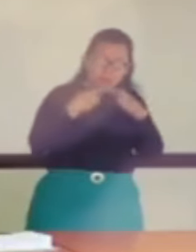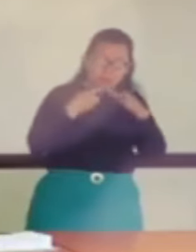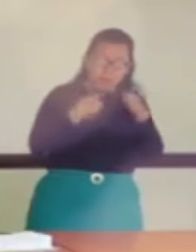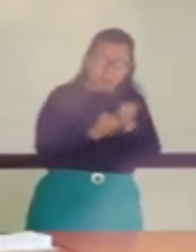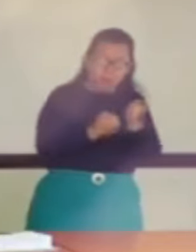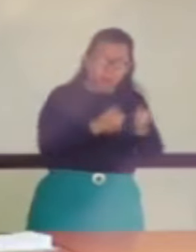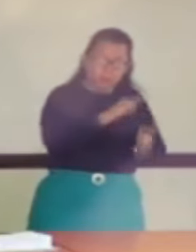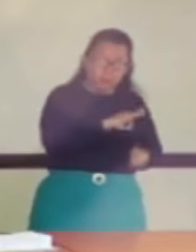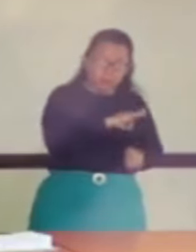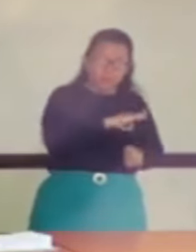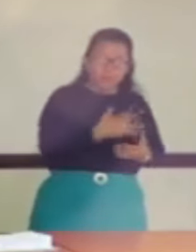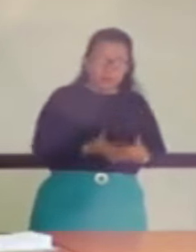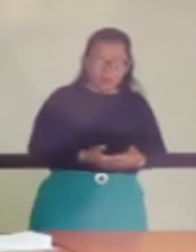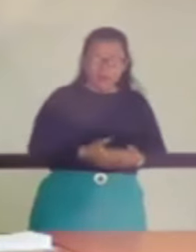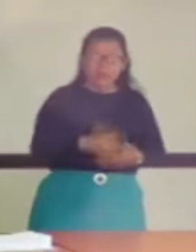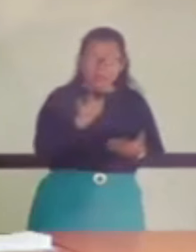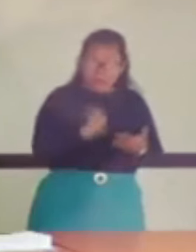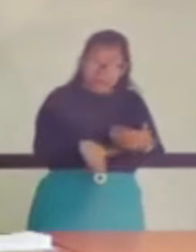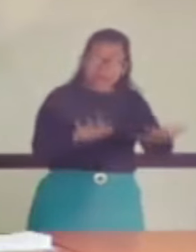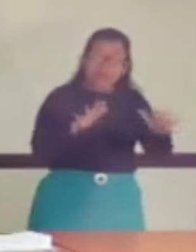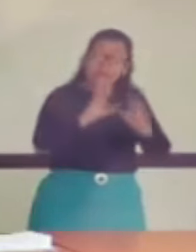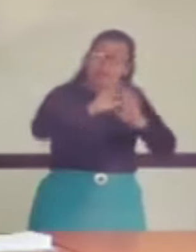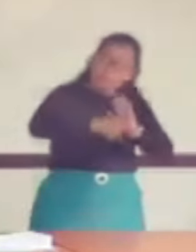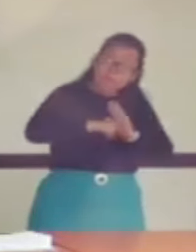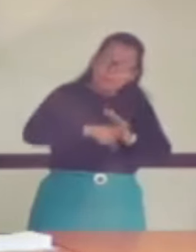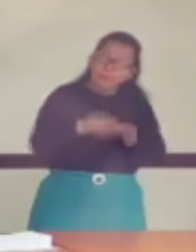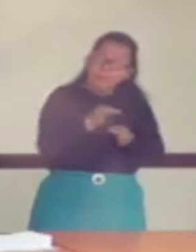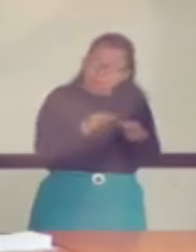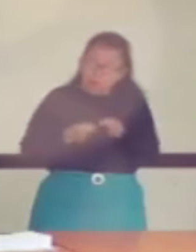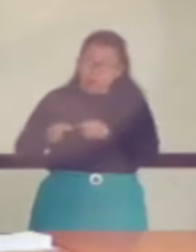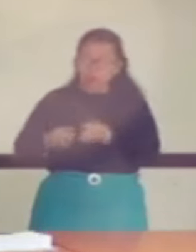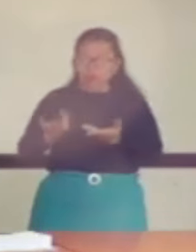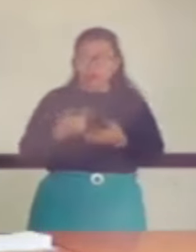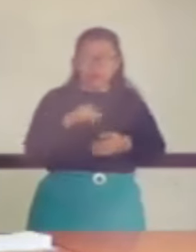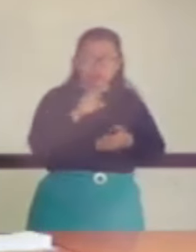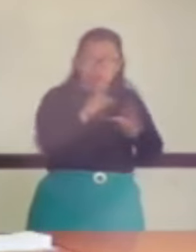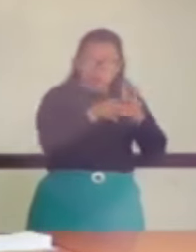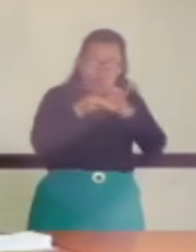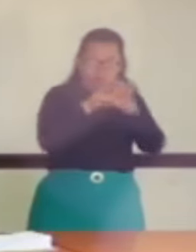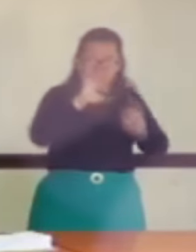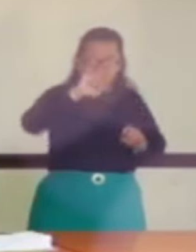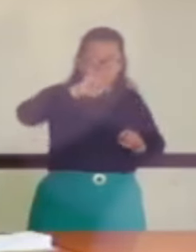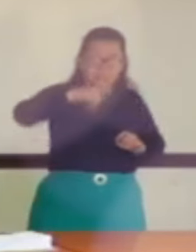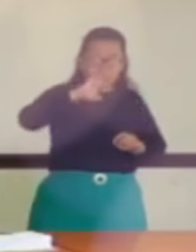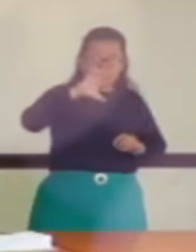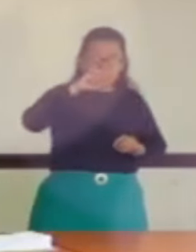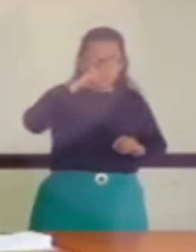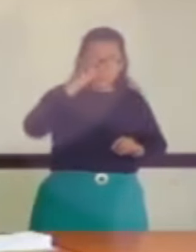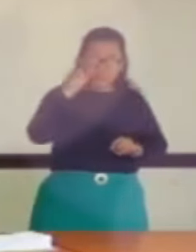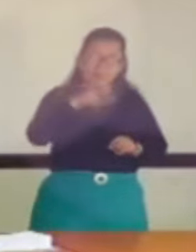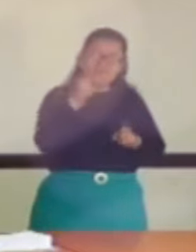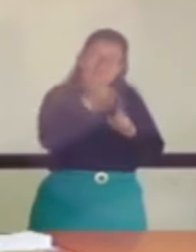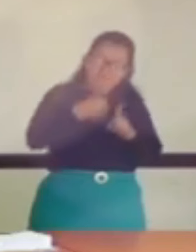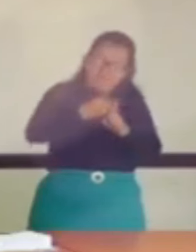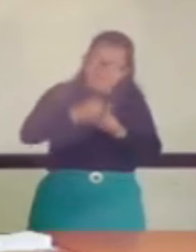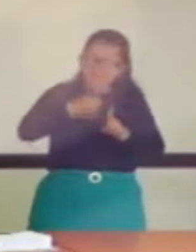y Asistencia Social. Lo hemos reiterado en diversos espacios. El organismo ejecutivo en tema de lucha contra la corrupción está haciendo